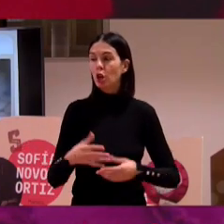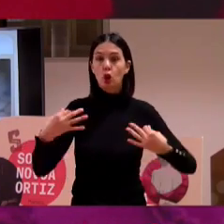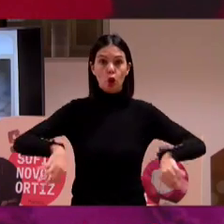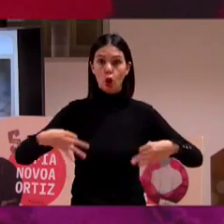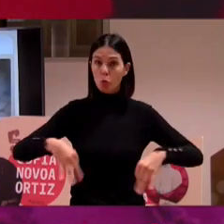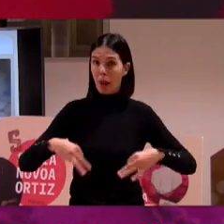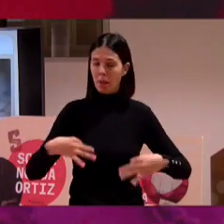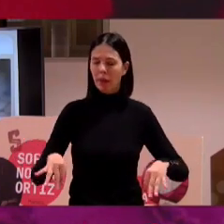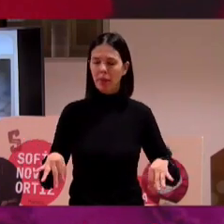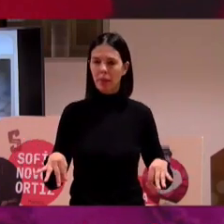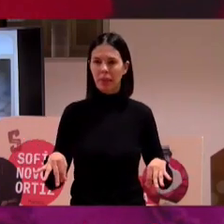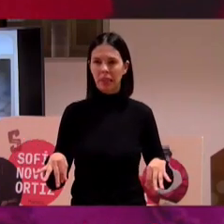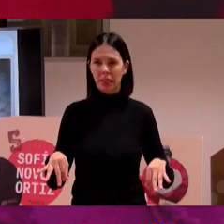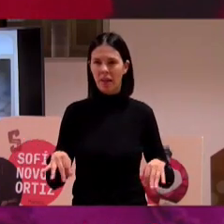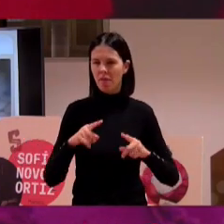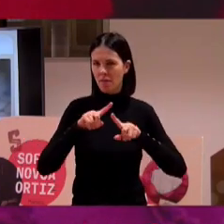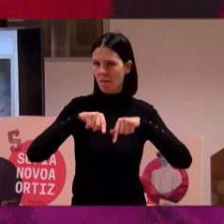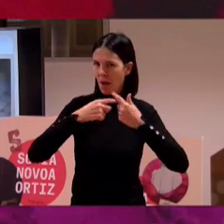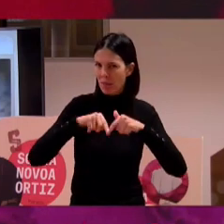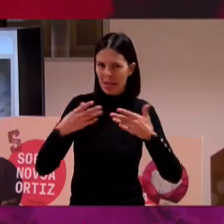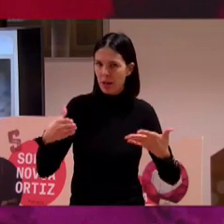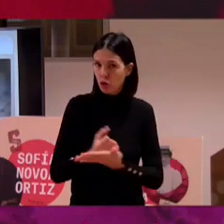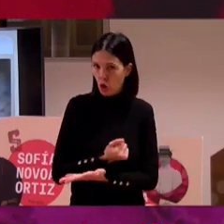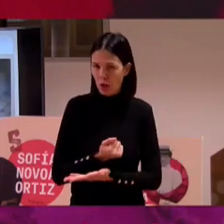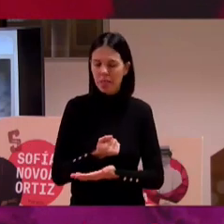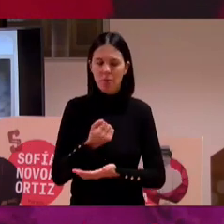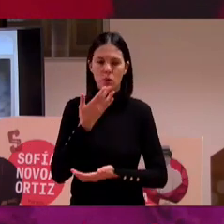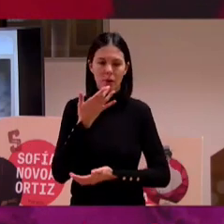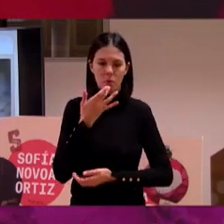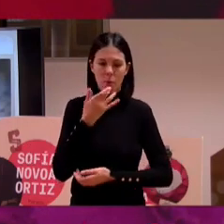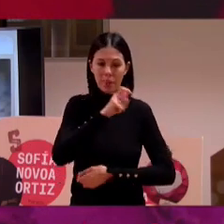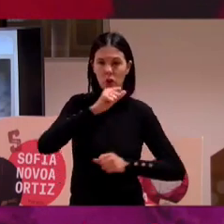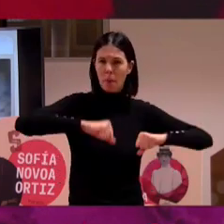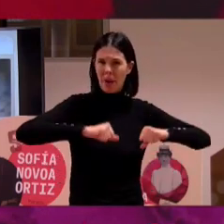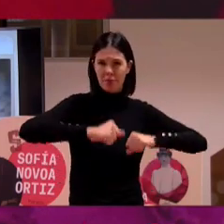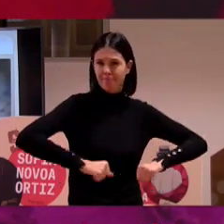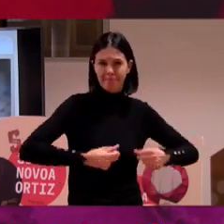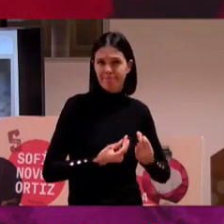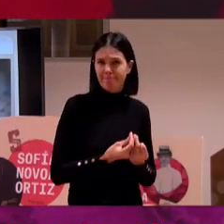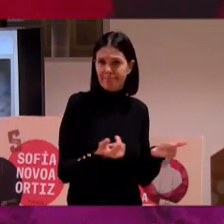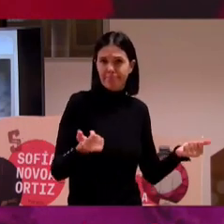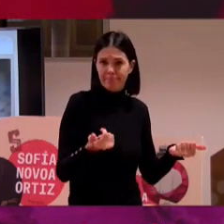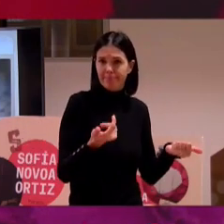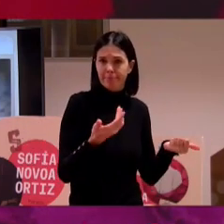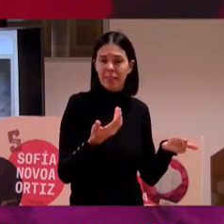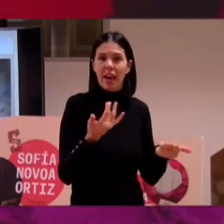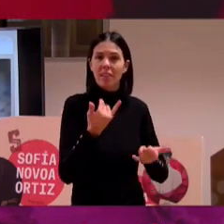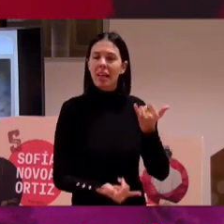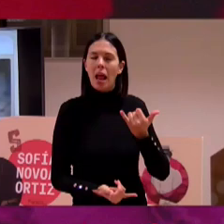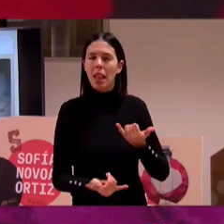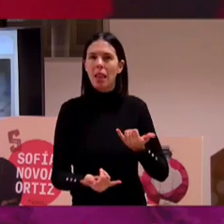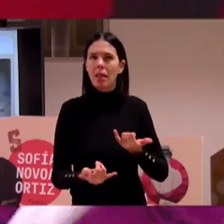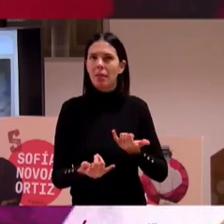Normalmente, en todas as familias, cando os maiores desaparecen, é moi habitual que